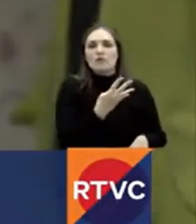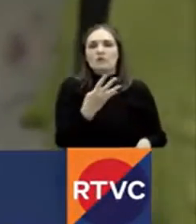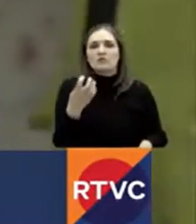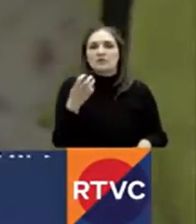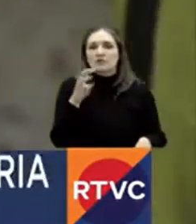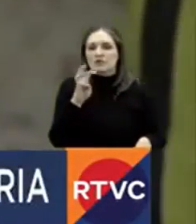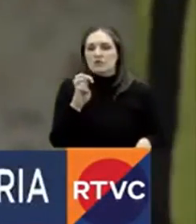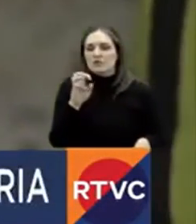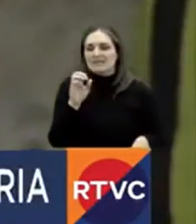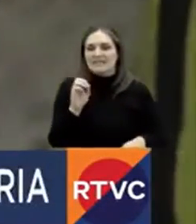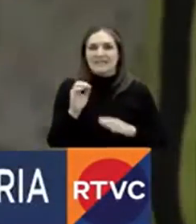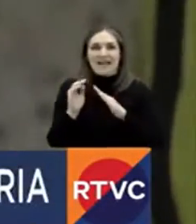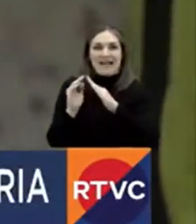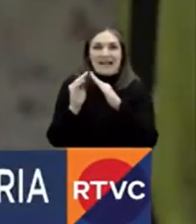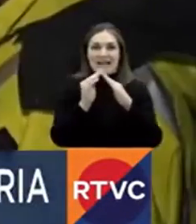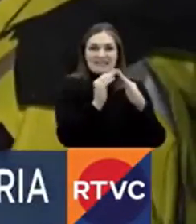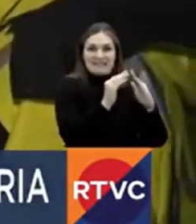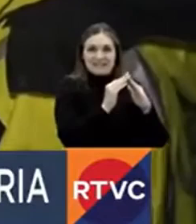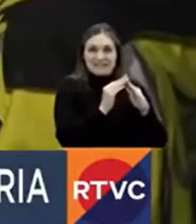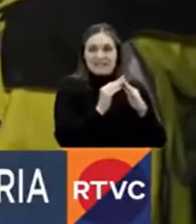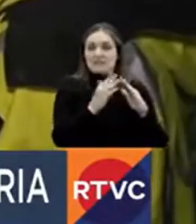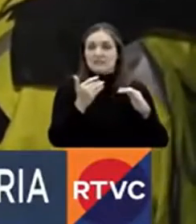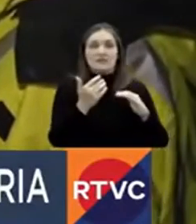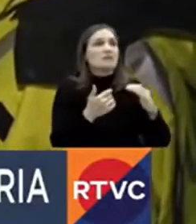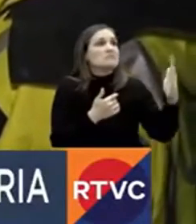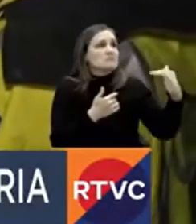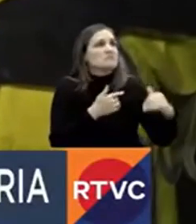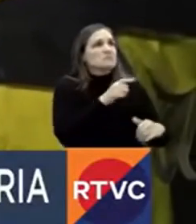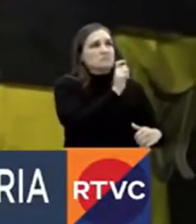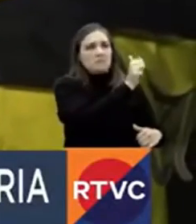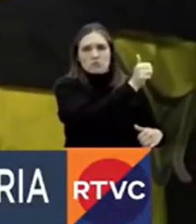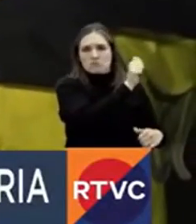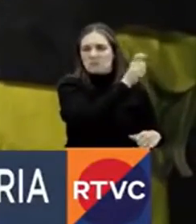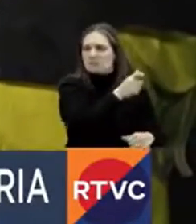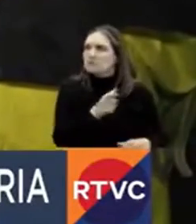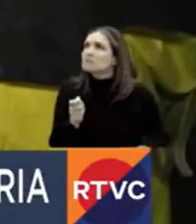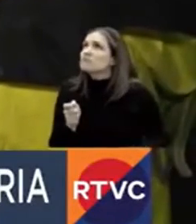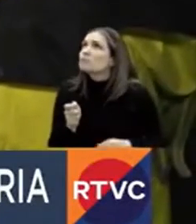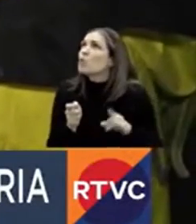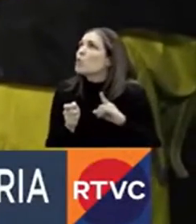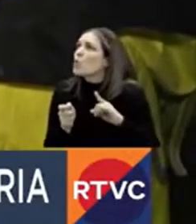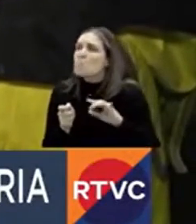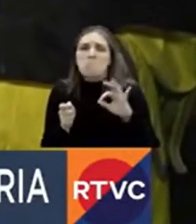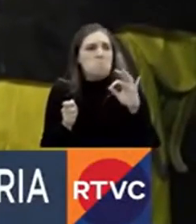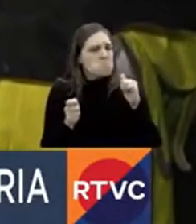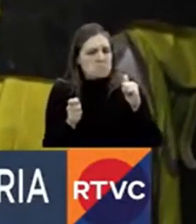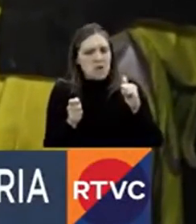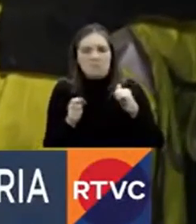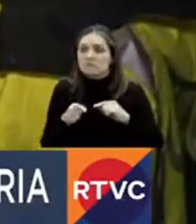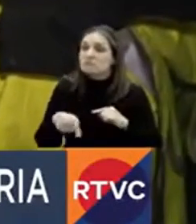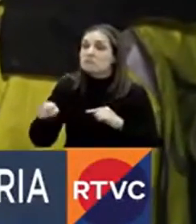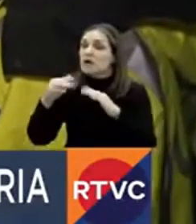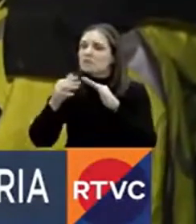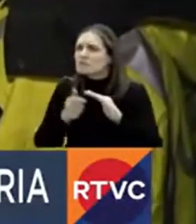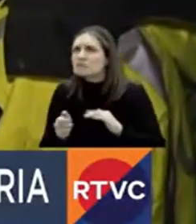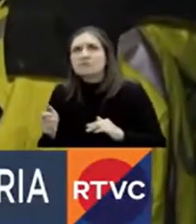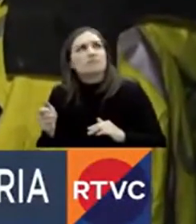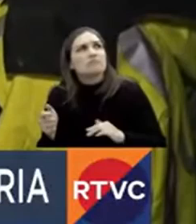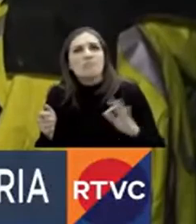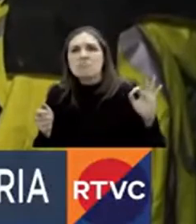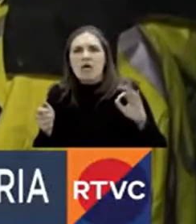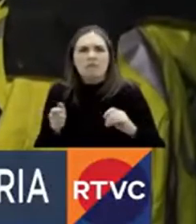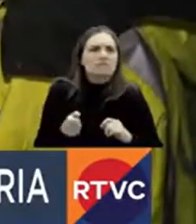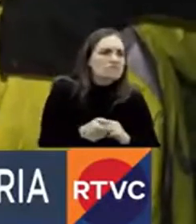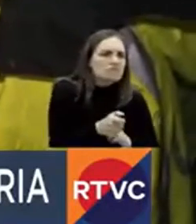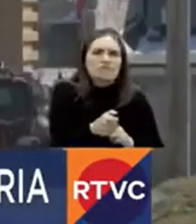sido escenario de revisiones voluntarias, y en ellas las autoridades aseguran no identificar rasgos ni detecciones de cloruro de